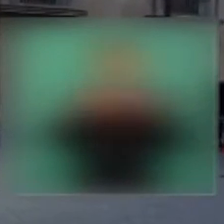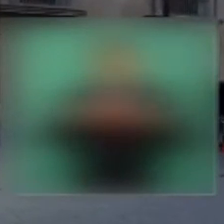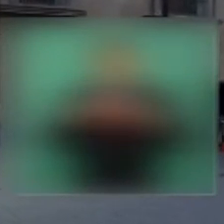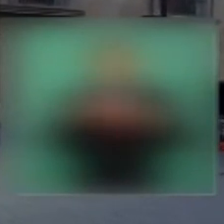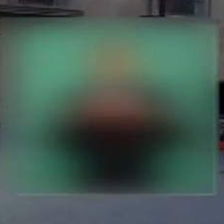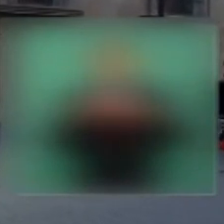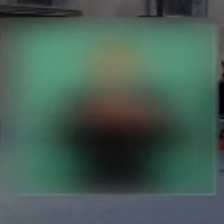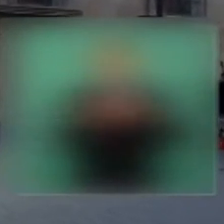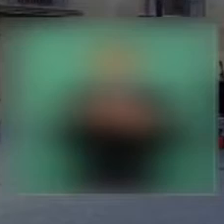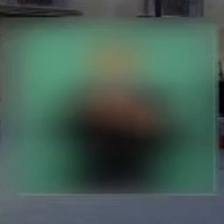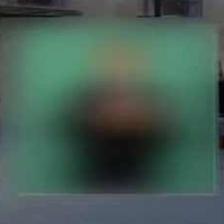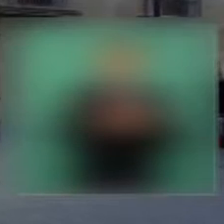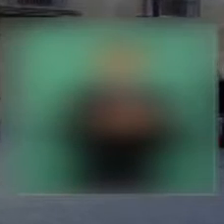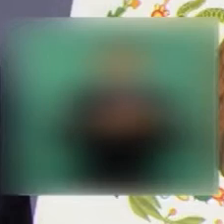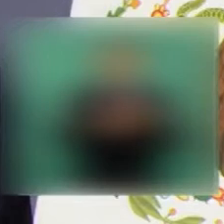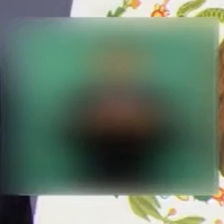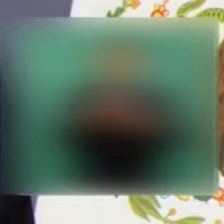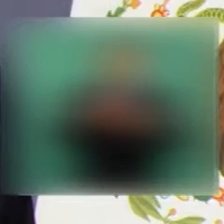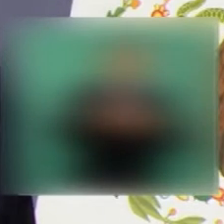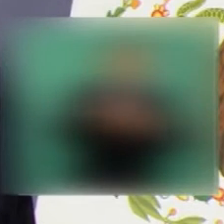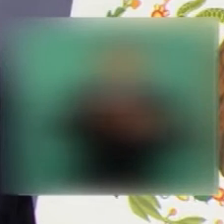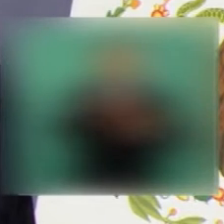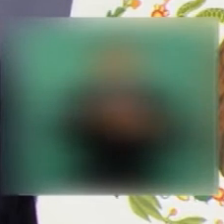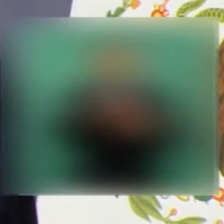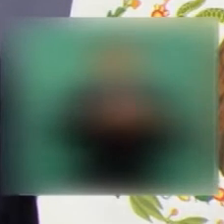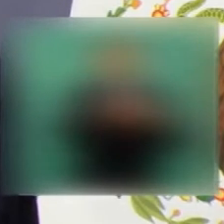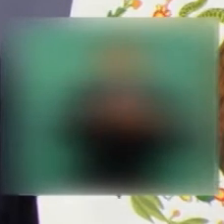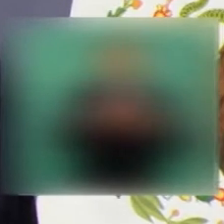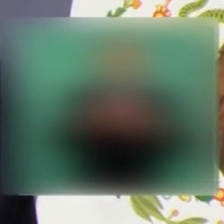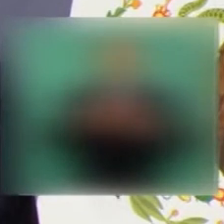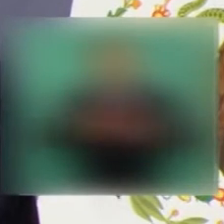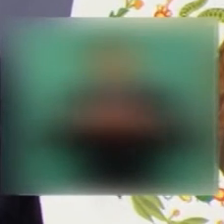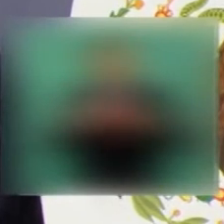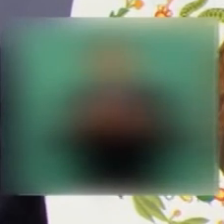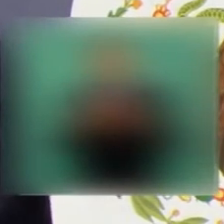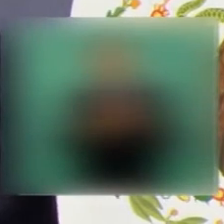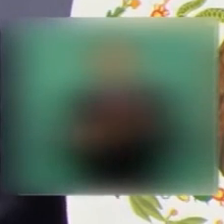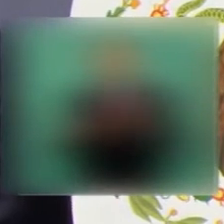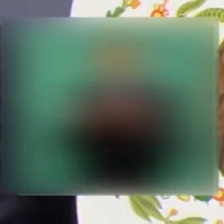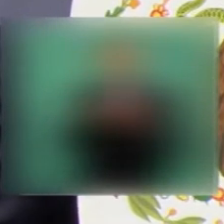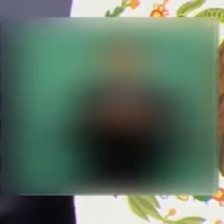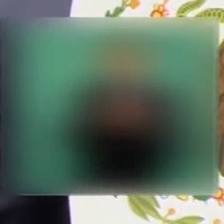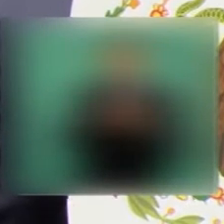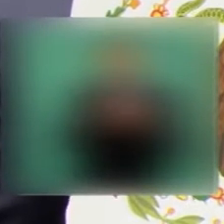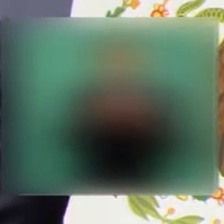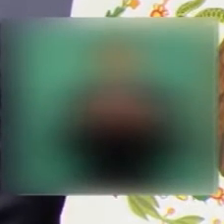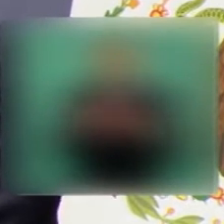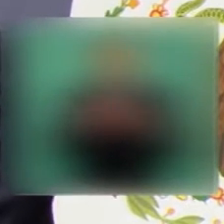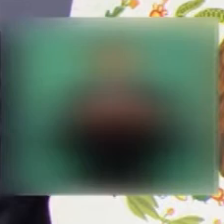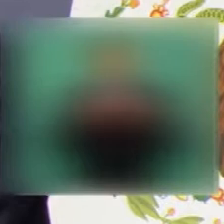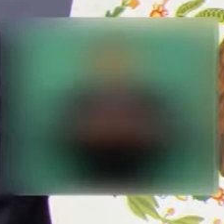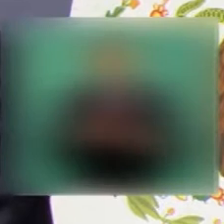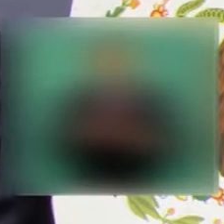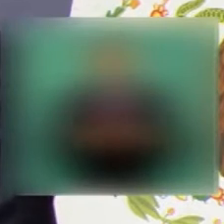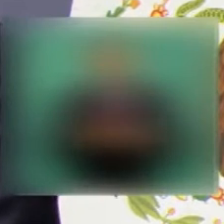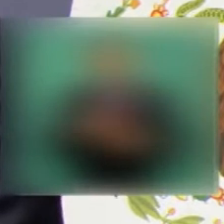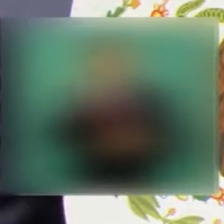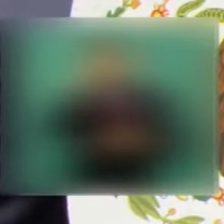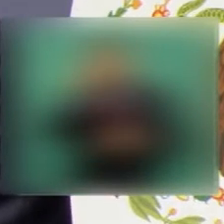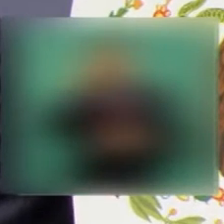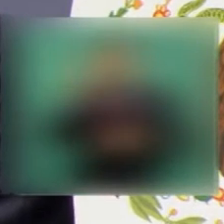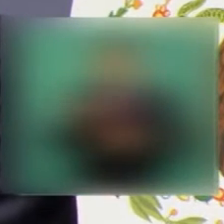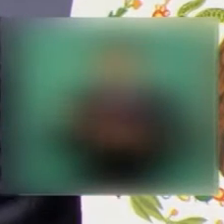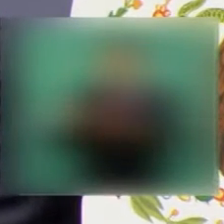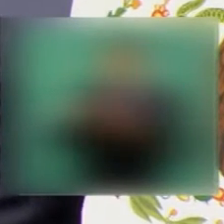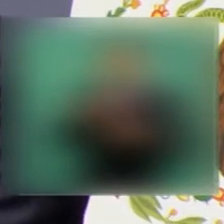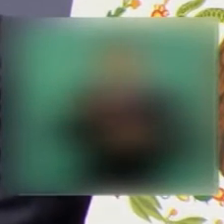informe con motivo de sus 3 años de gobierno. El presidente López Obrador indicó que con base en la honradez y en el bienestar de la gente se ha gobernado. Además, resaltó que la